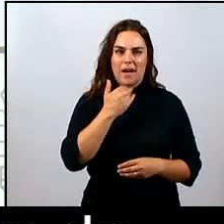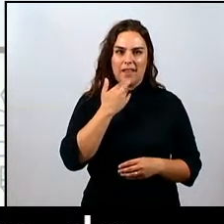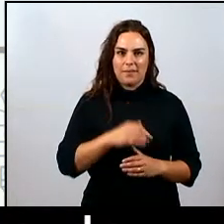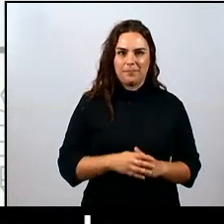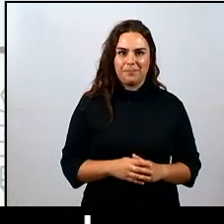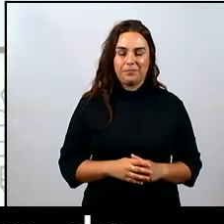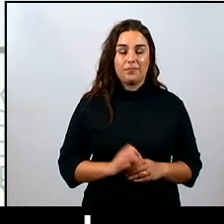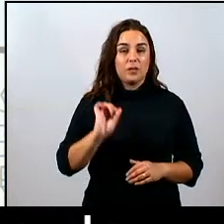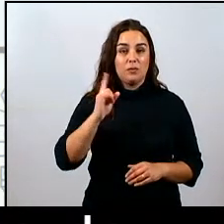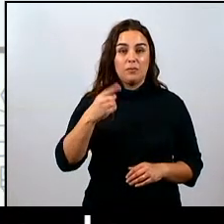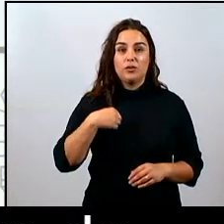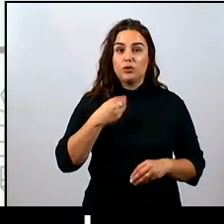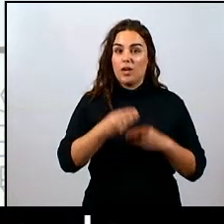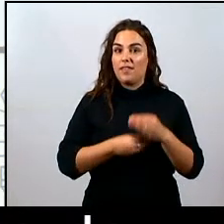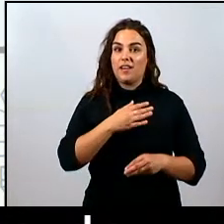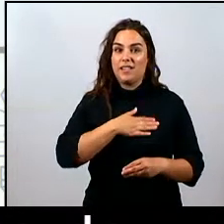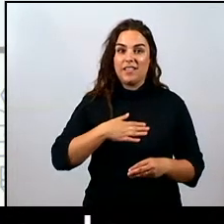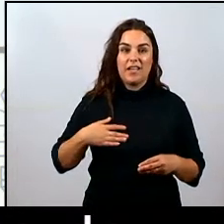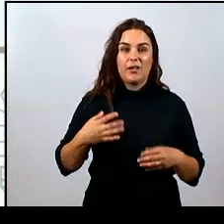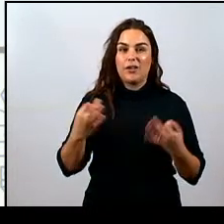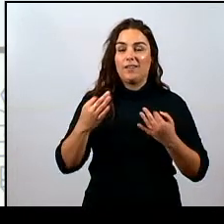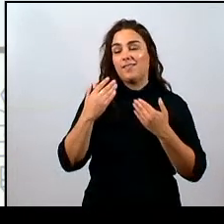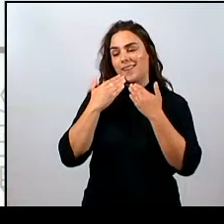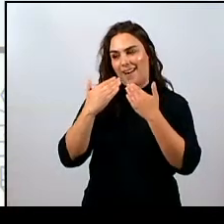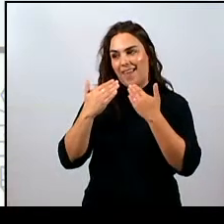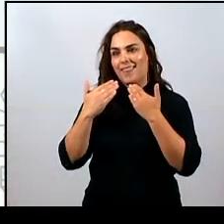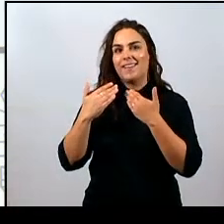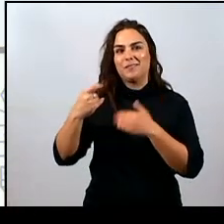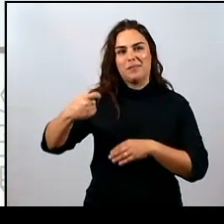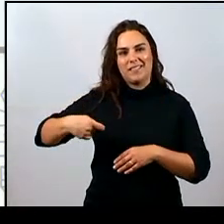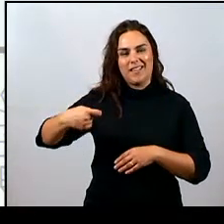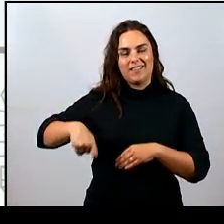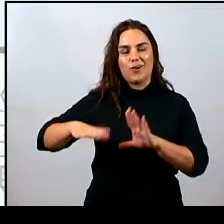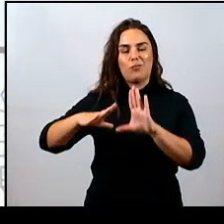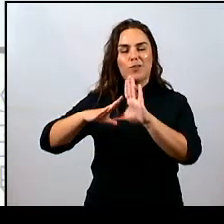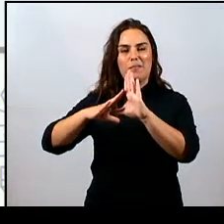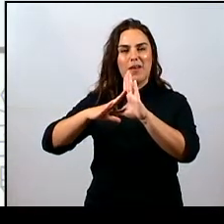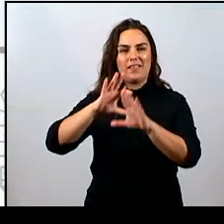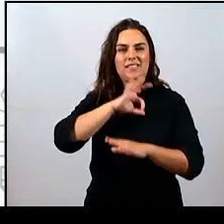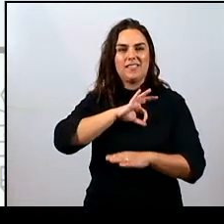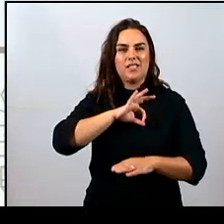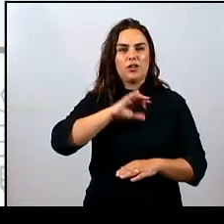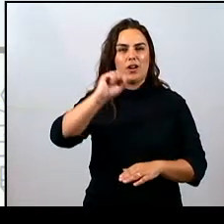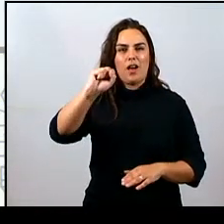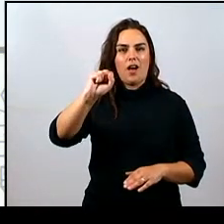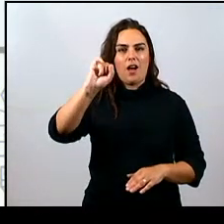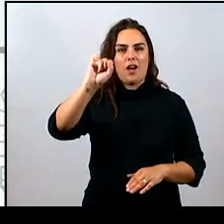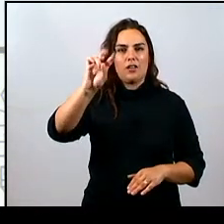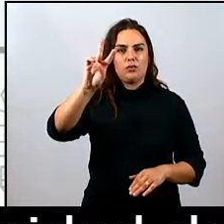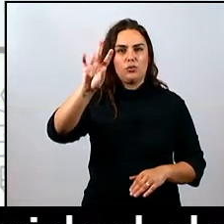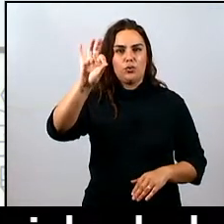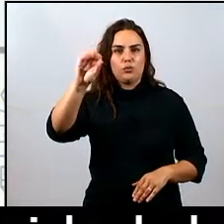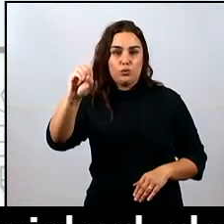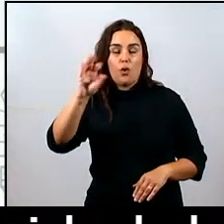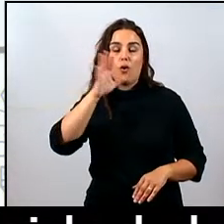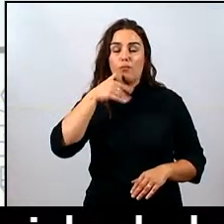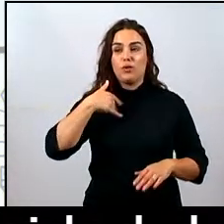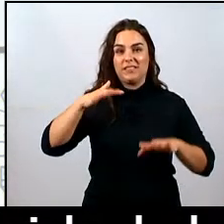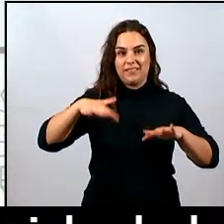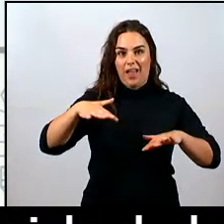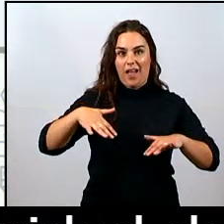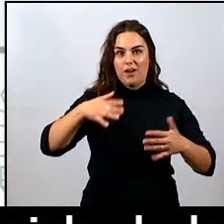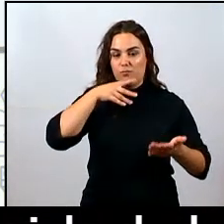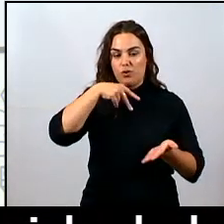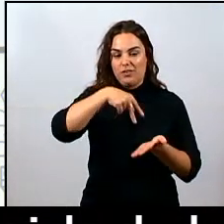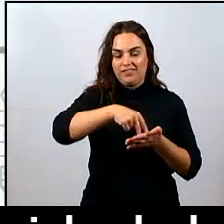Lo primero que quiero hacer, por supuesto, es dar las gracias a la presidenta de la Comunidad de Madrid, a Isabel Díaz Ayuso, por estar aquí, por su presencia